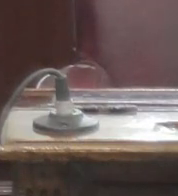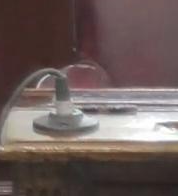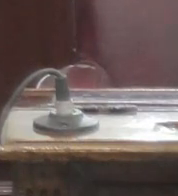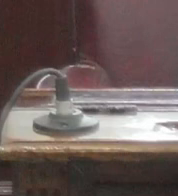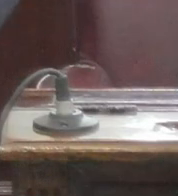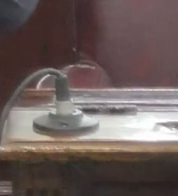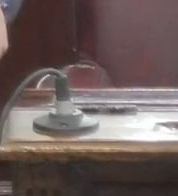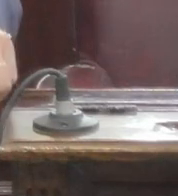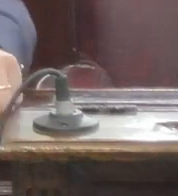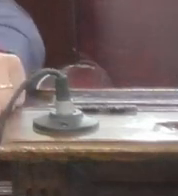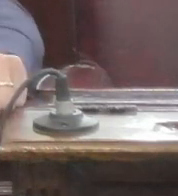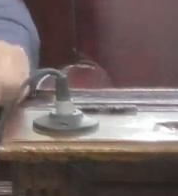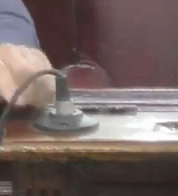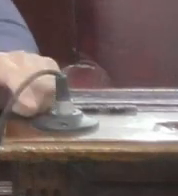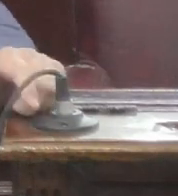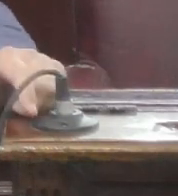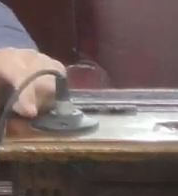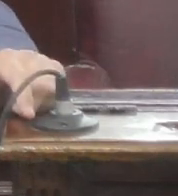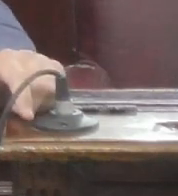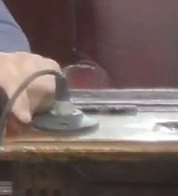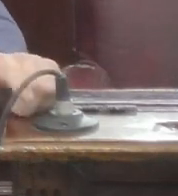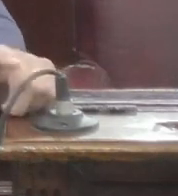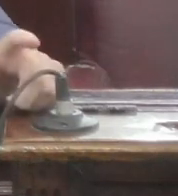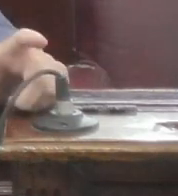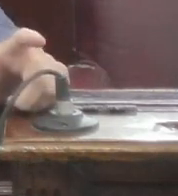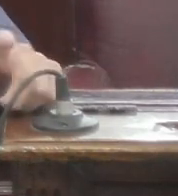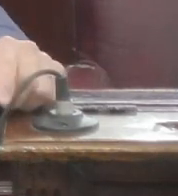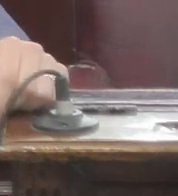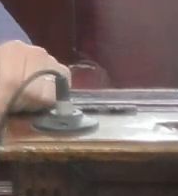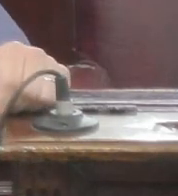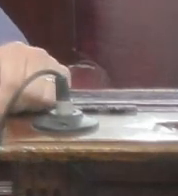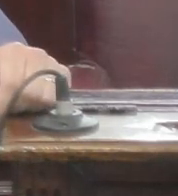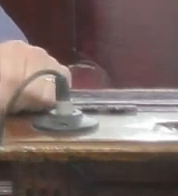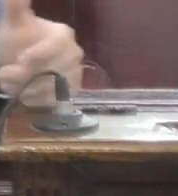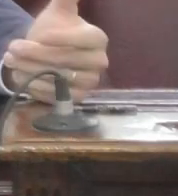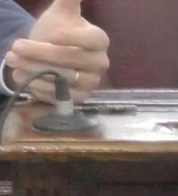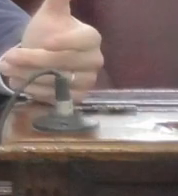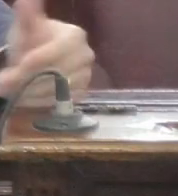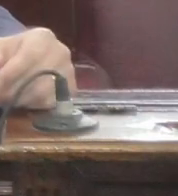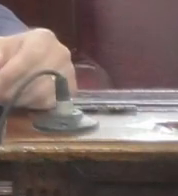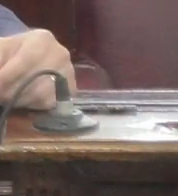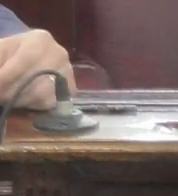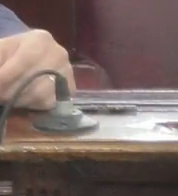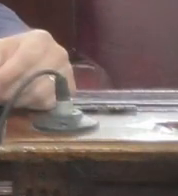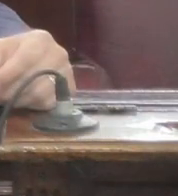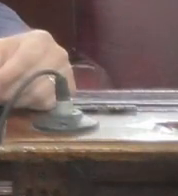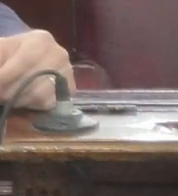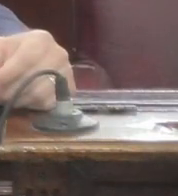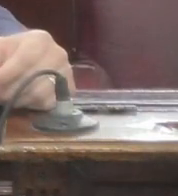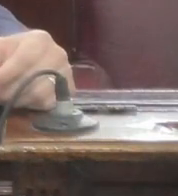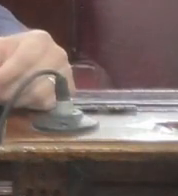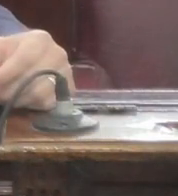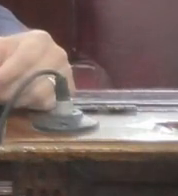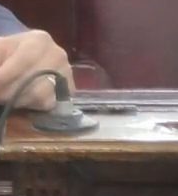una situación que la gestión anterior tampoco pudo resolver. En todo caso, me parece que buscaremos, y este es nuestro compromiso obviamente, las herramientas para